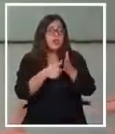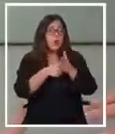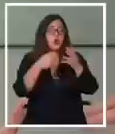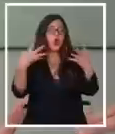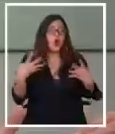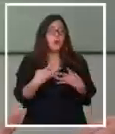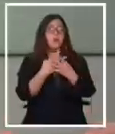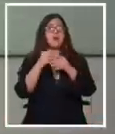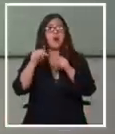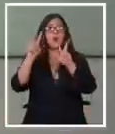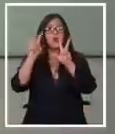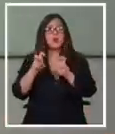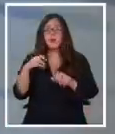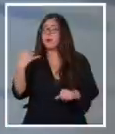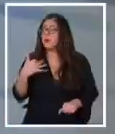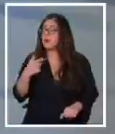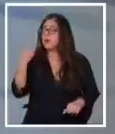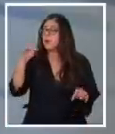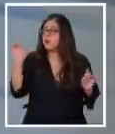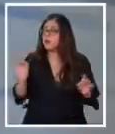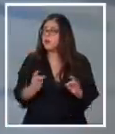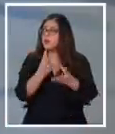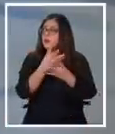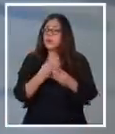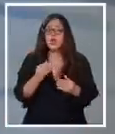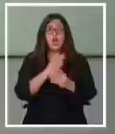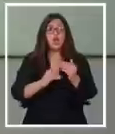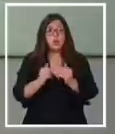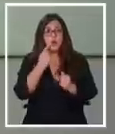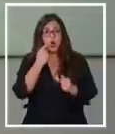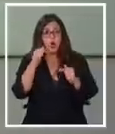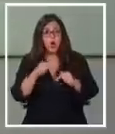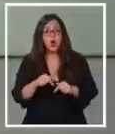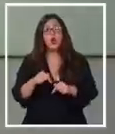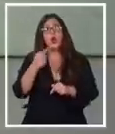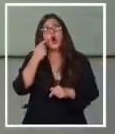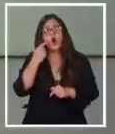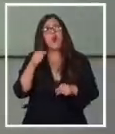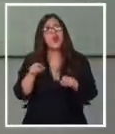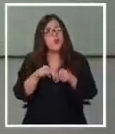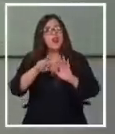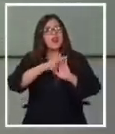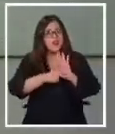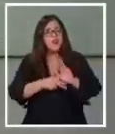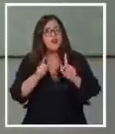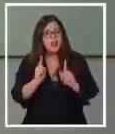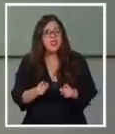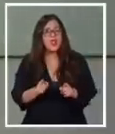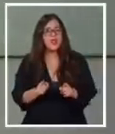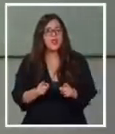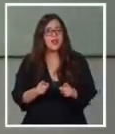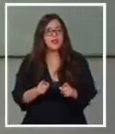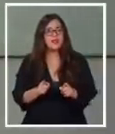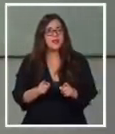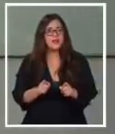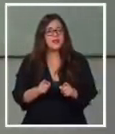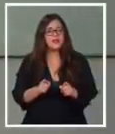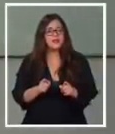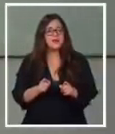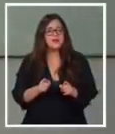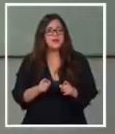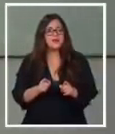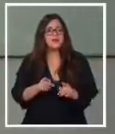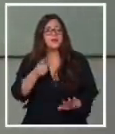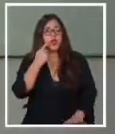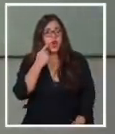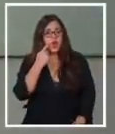concepto desaparecerían como las conocemos no las conocemos pero si de eso se trata será una reforma o sea no te no te